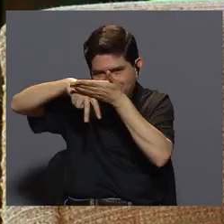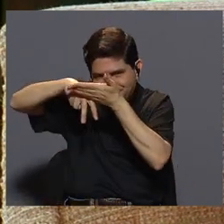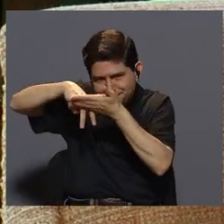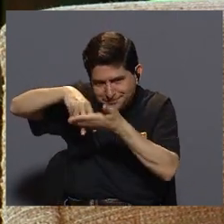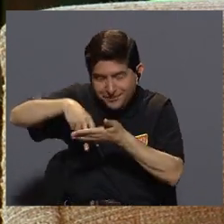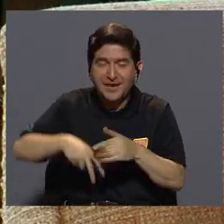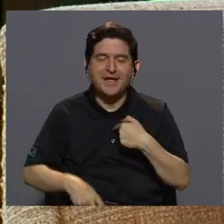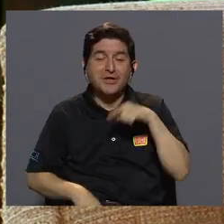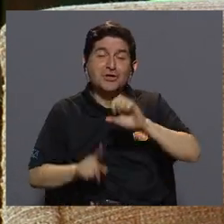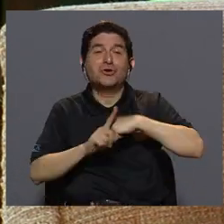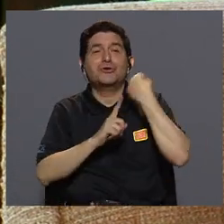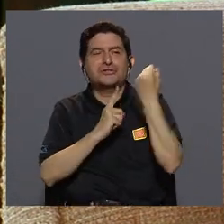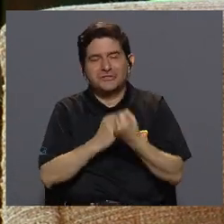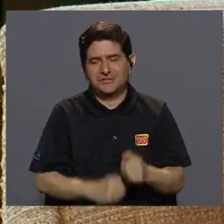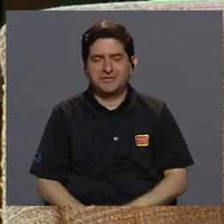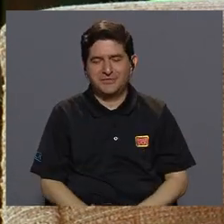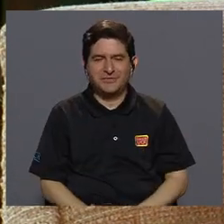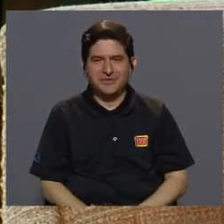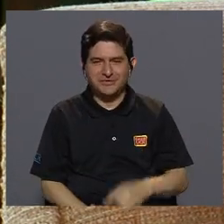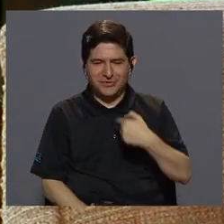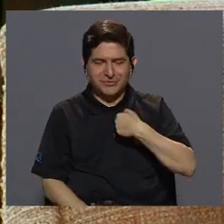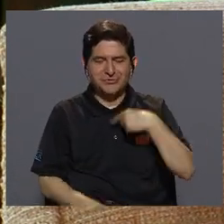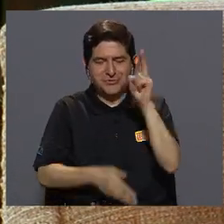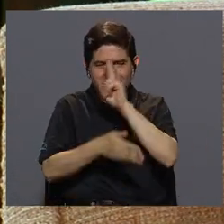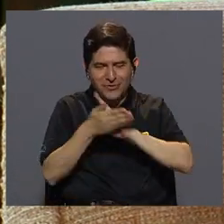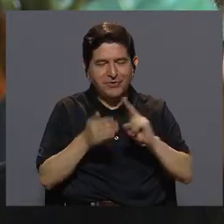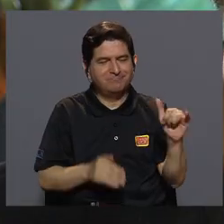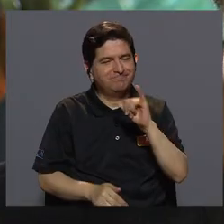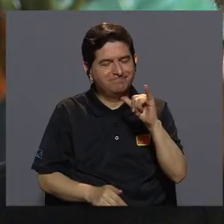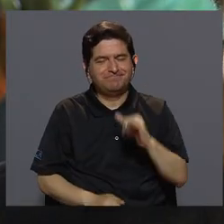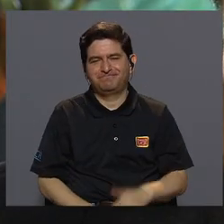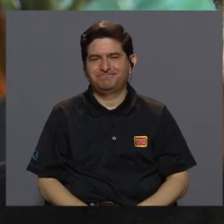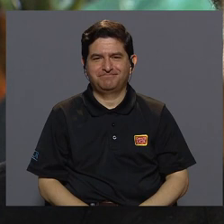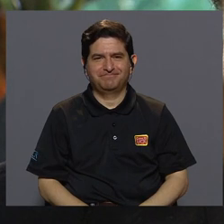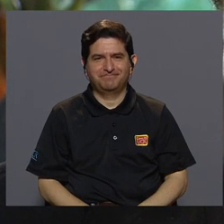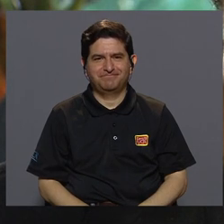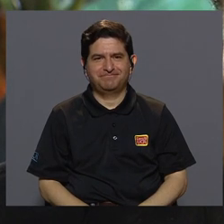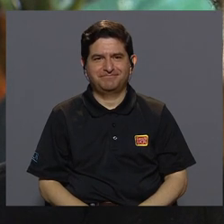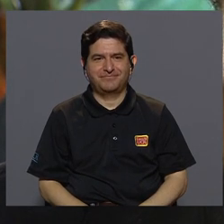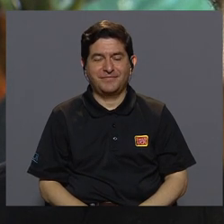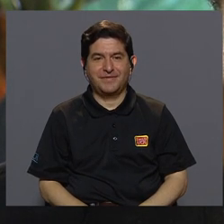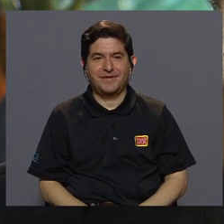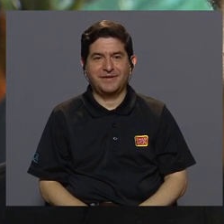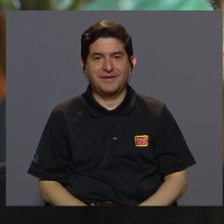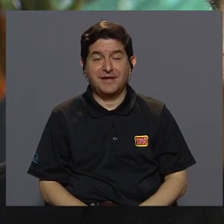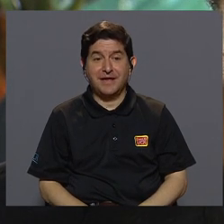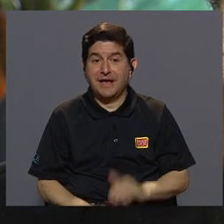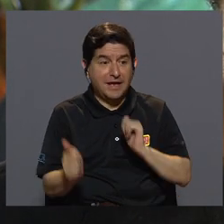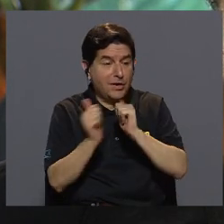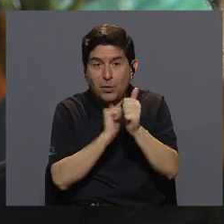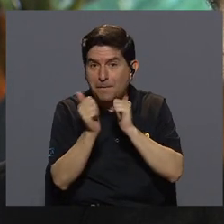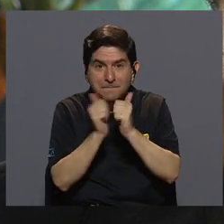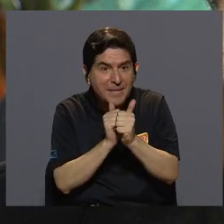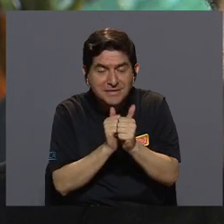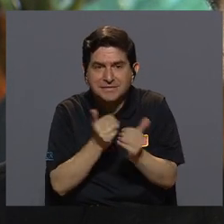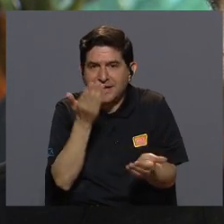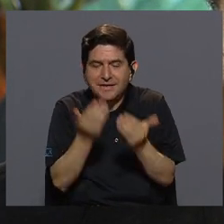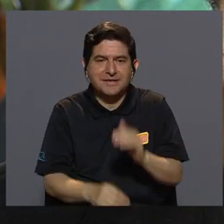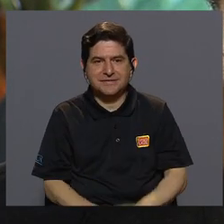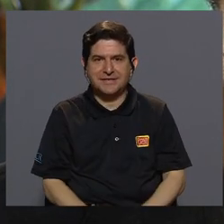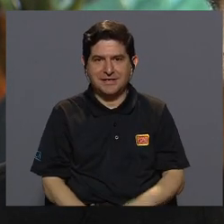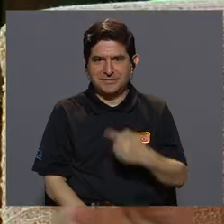Y en esas estuve el tiempo de que estuve en la universidad. Que no se me fuera la mano y